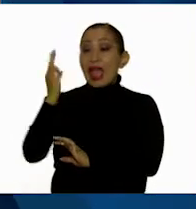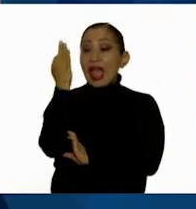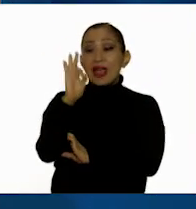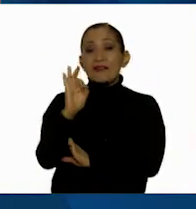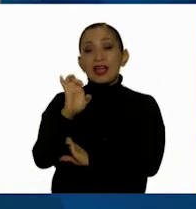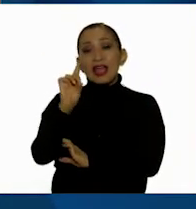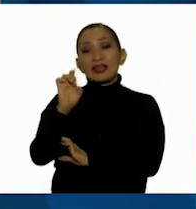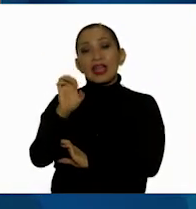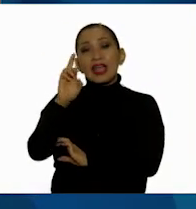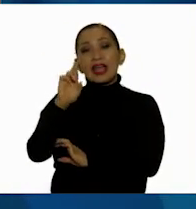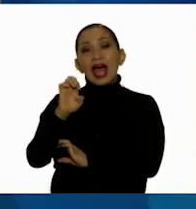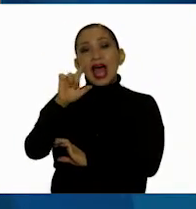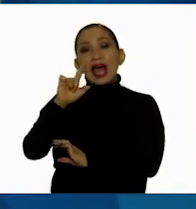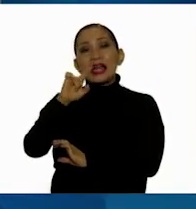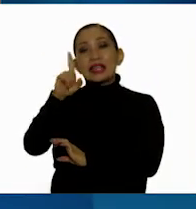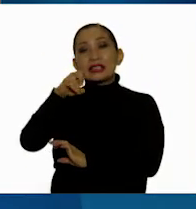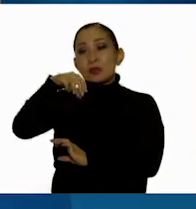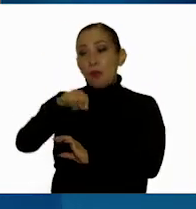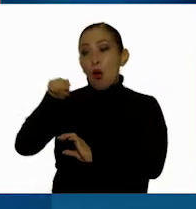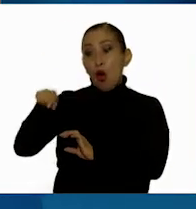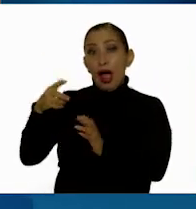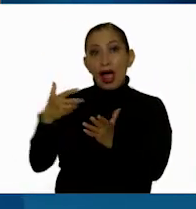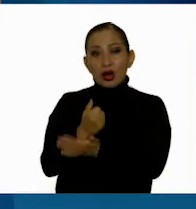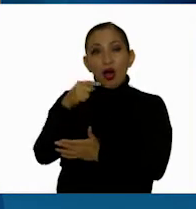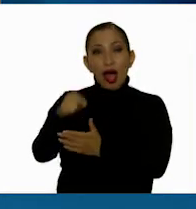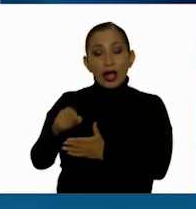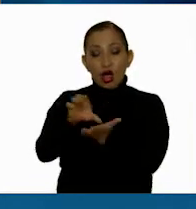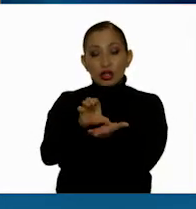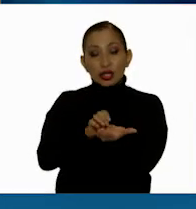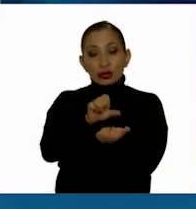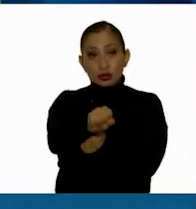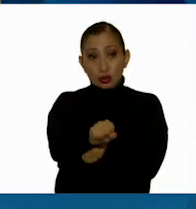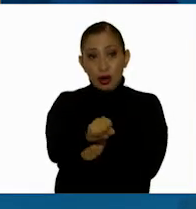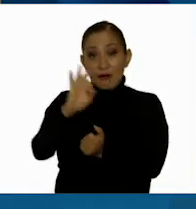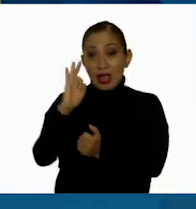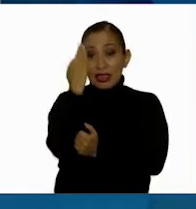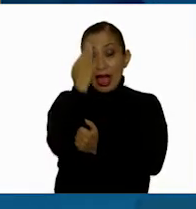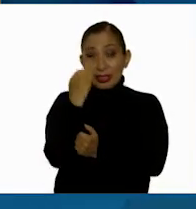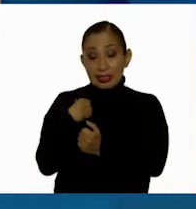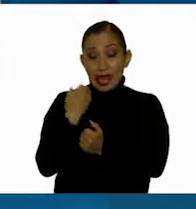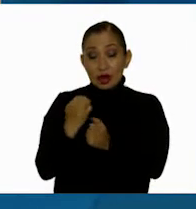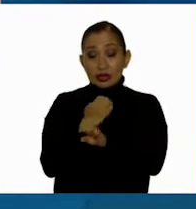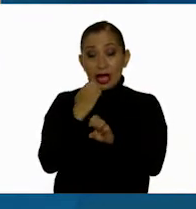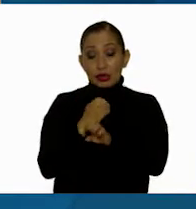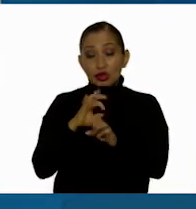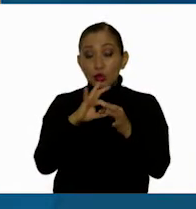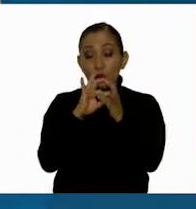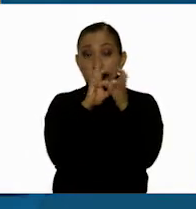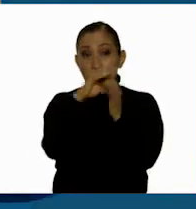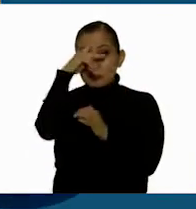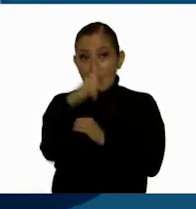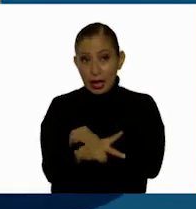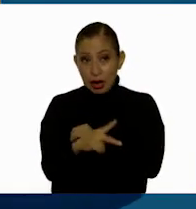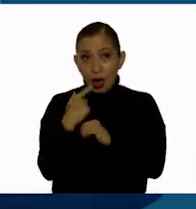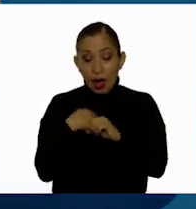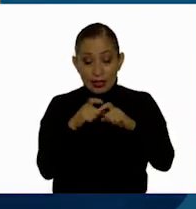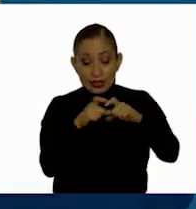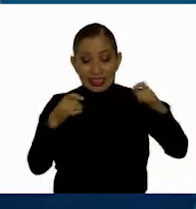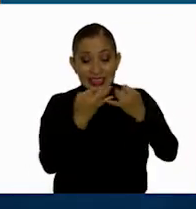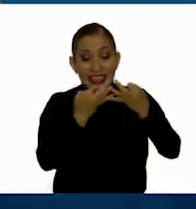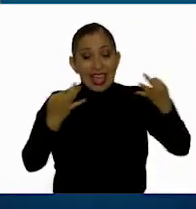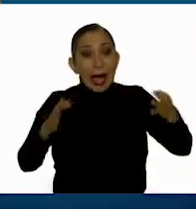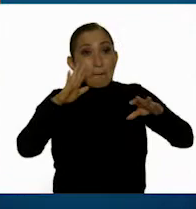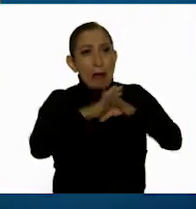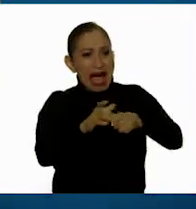federalismo. El Congreso promulgó la Constitución Federal de los Estados Unidos Mexicanos. En términos de extensión, era el